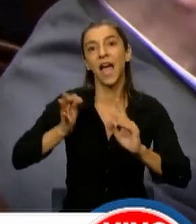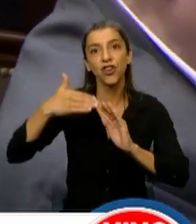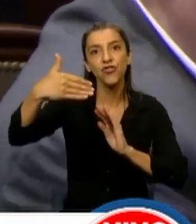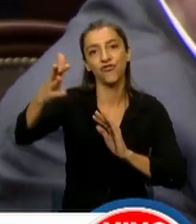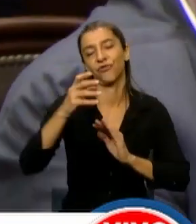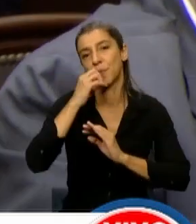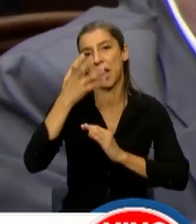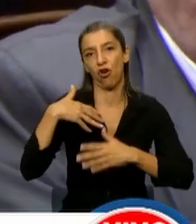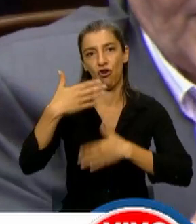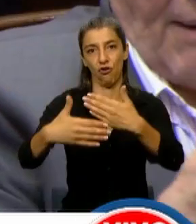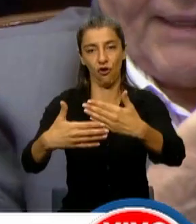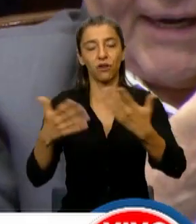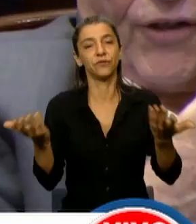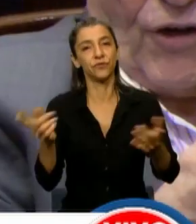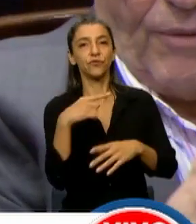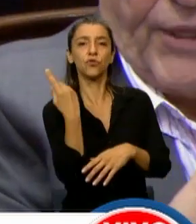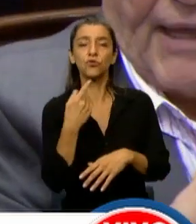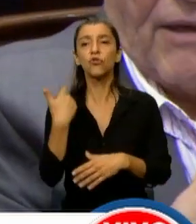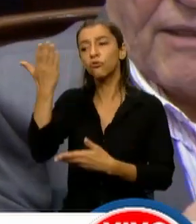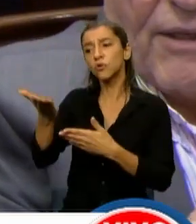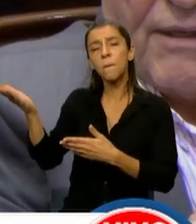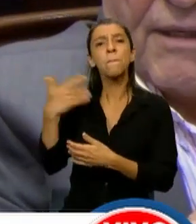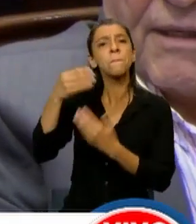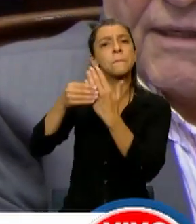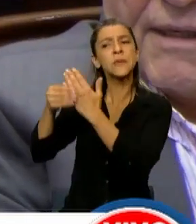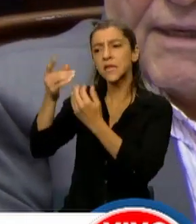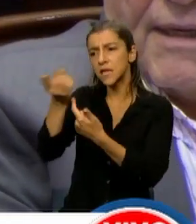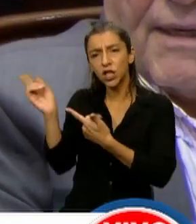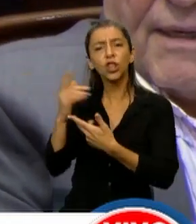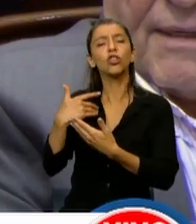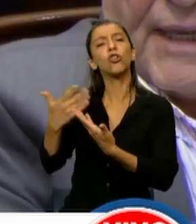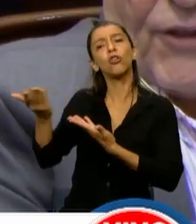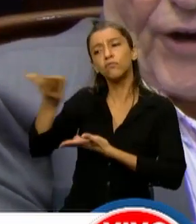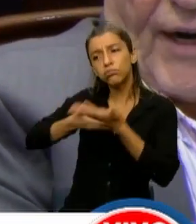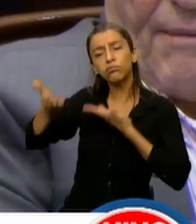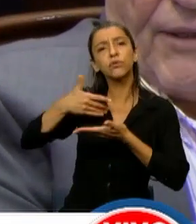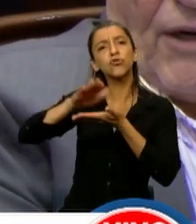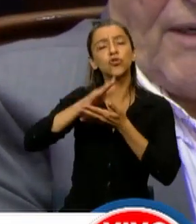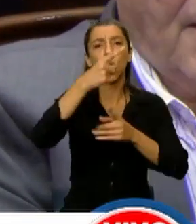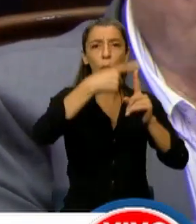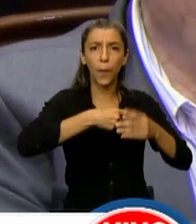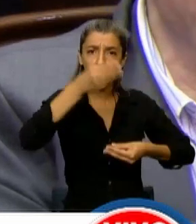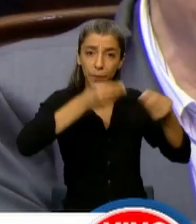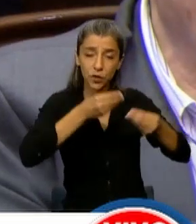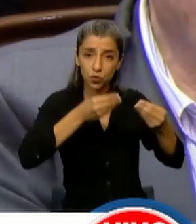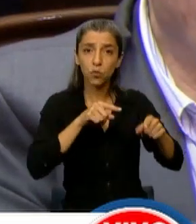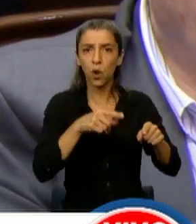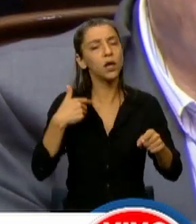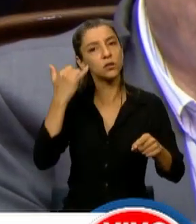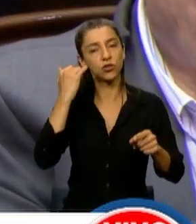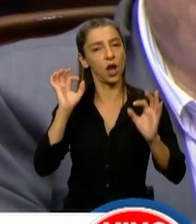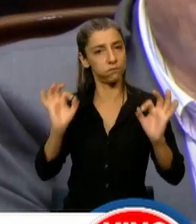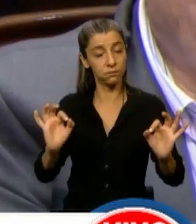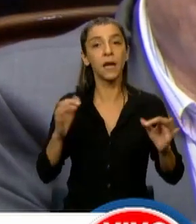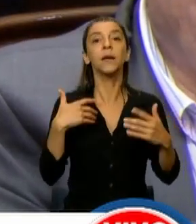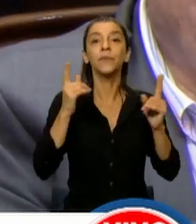Así que escuchamos a los ministros hablar del presupuesto y también seguramente vamos a discutir